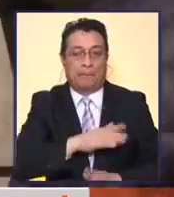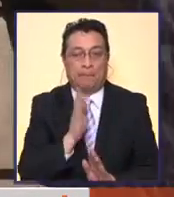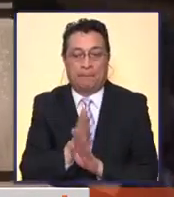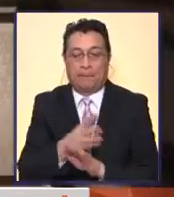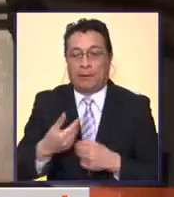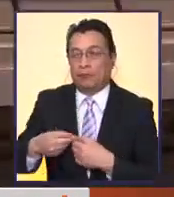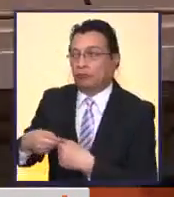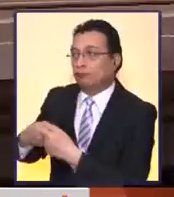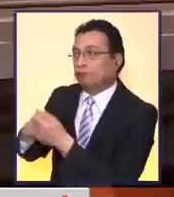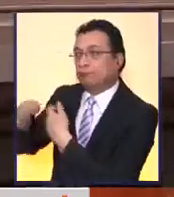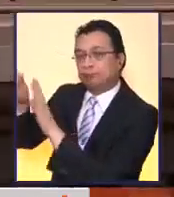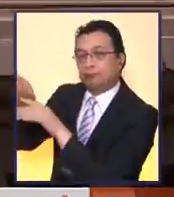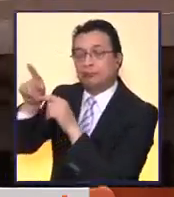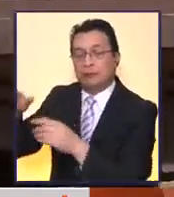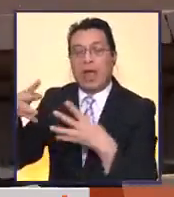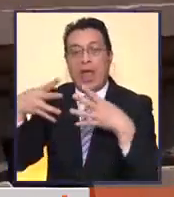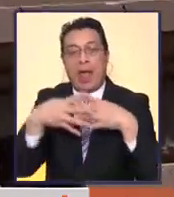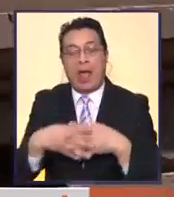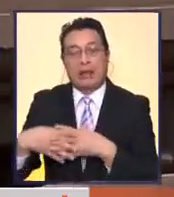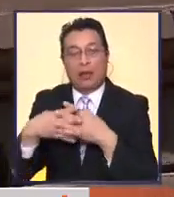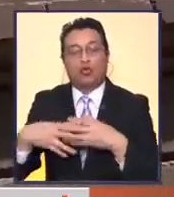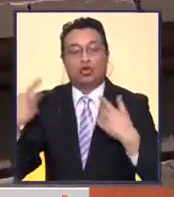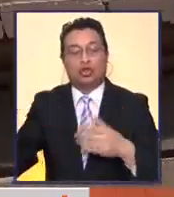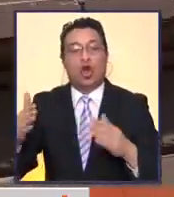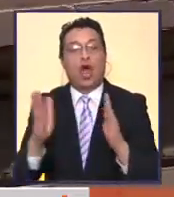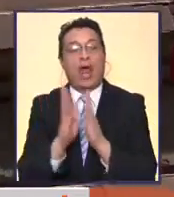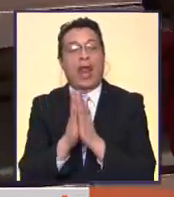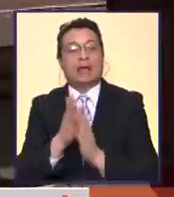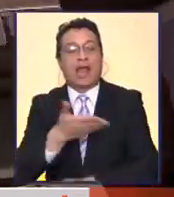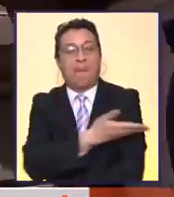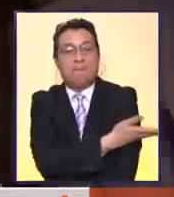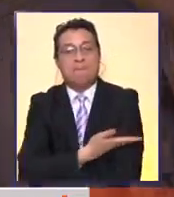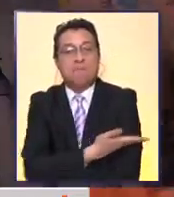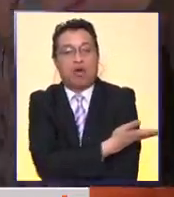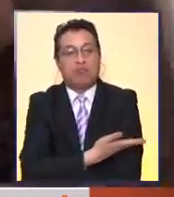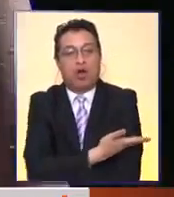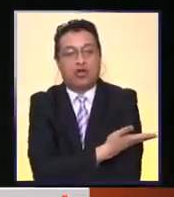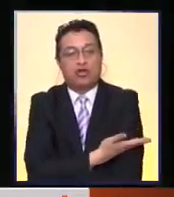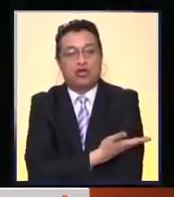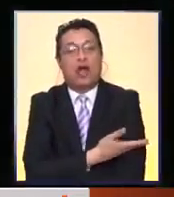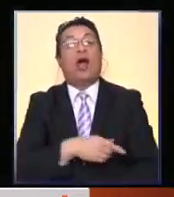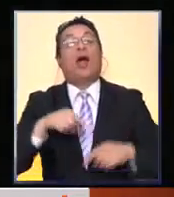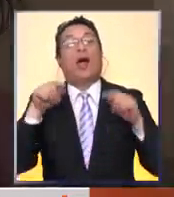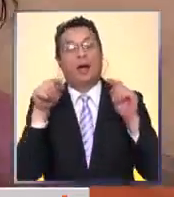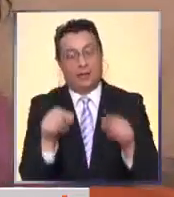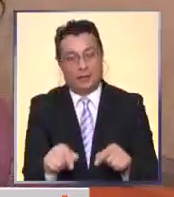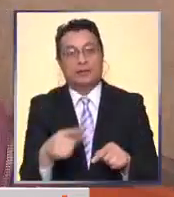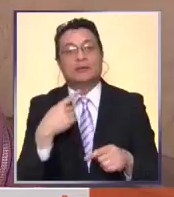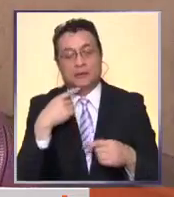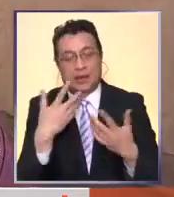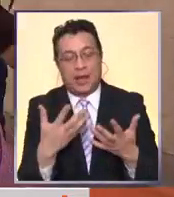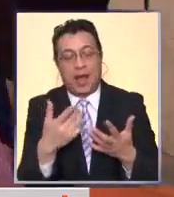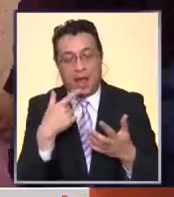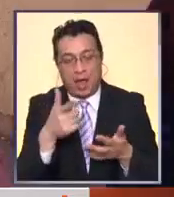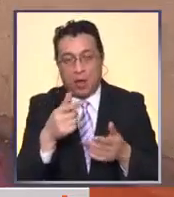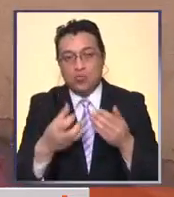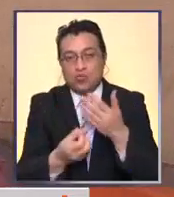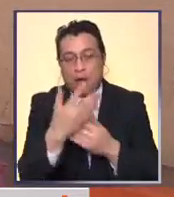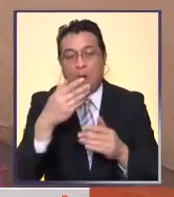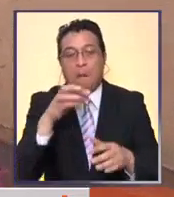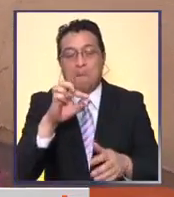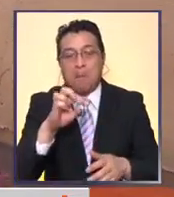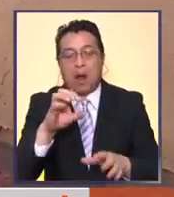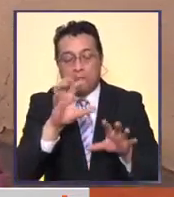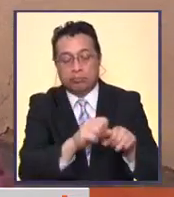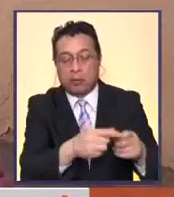familia estadounidense de religión mormona. Jeremy salió de Chile con el apellido de sus nuevos padres. Eso facilitó el